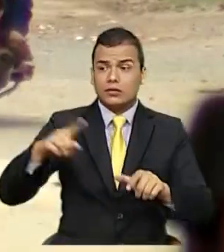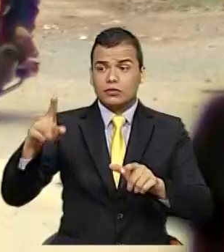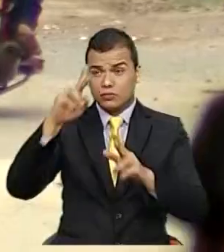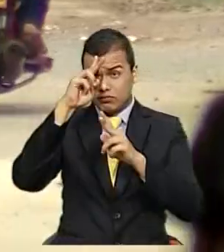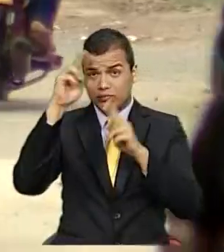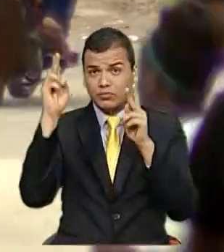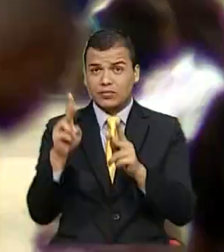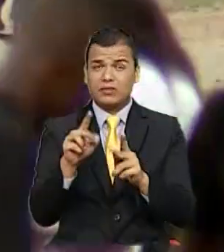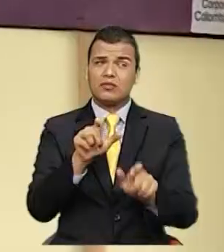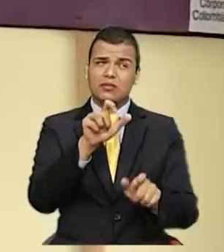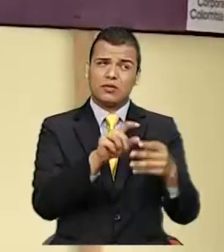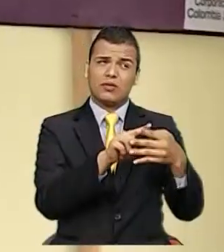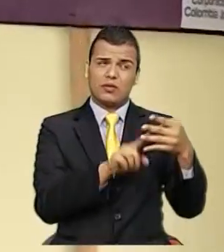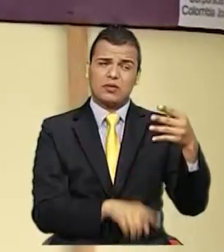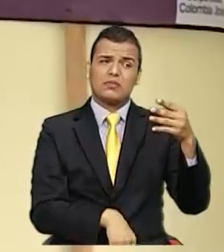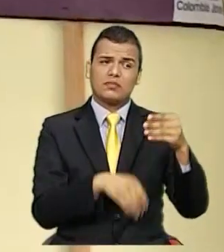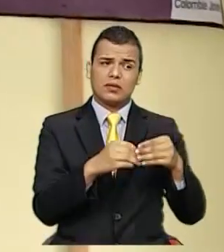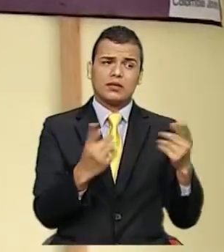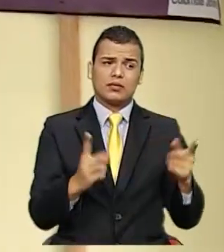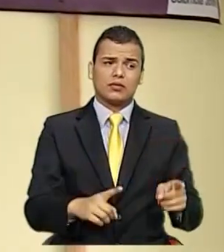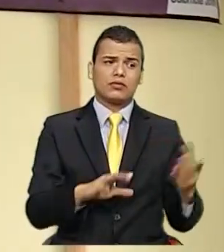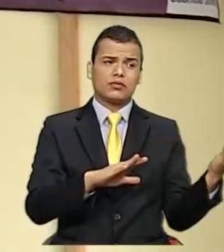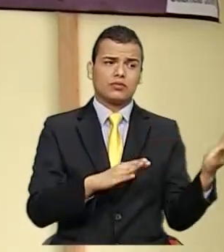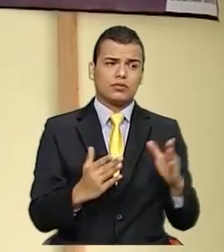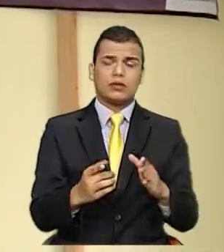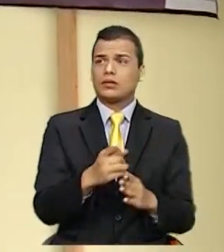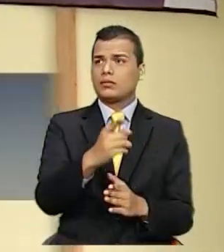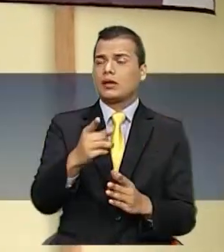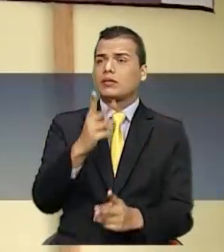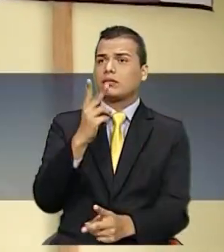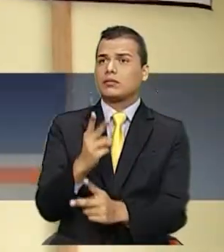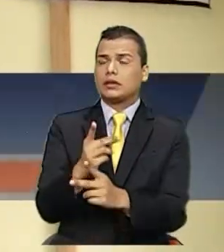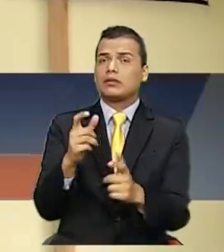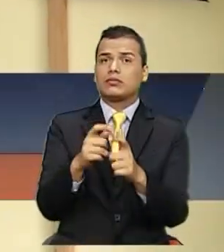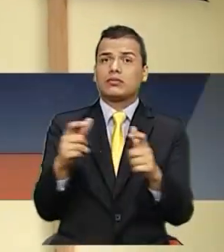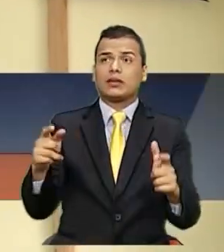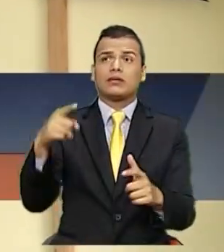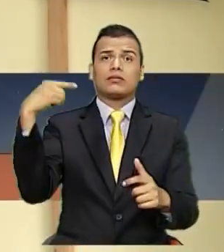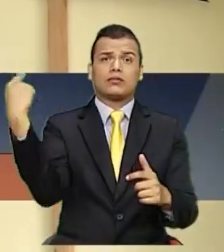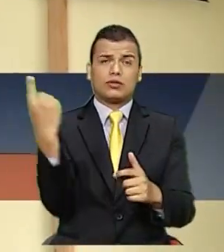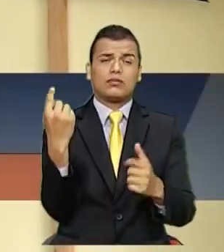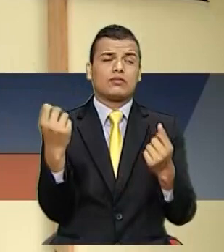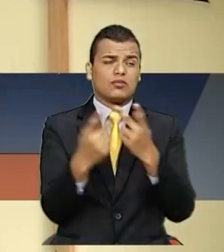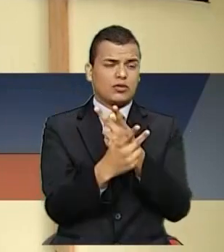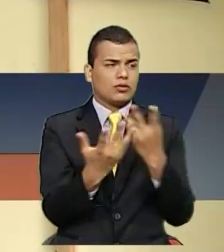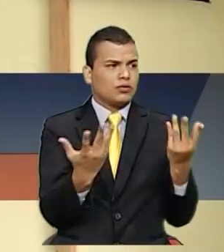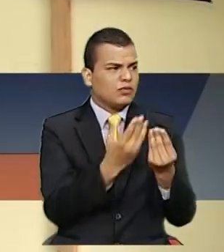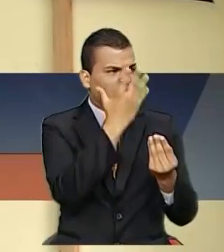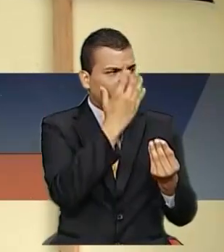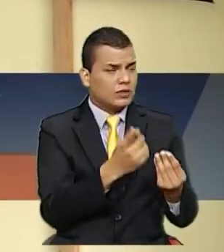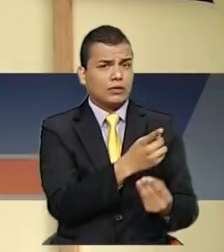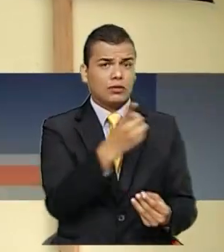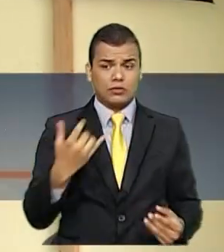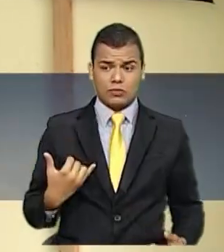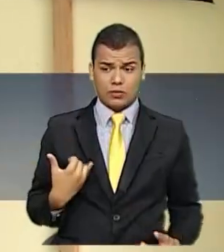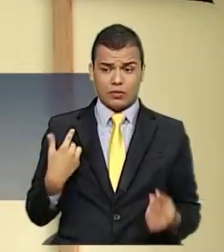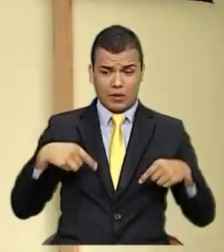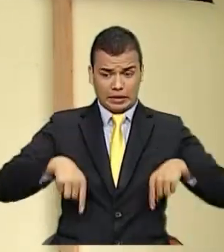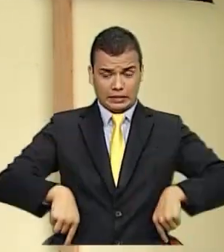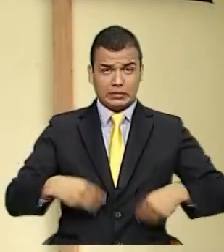4 personas más muertas. Venimos siendo permeados por una ola de violencia, exactamente de pandillas. Jóvenes de nuestro